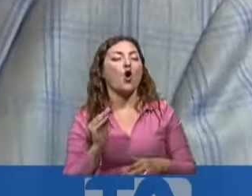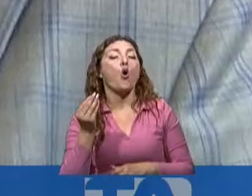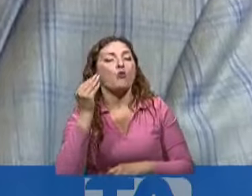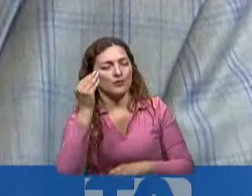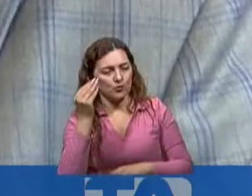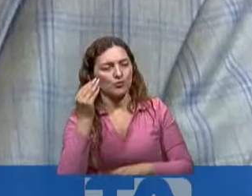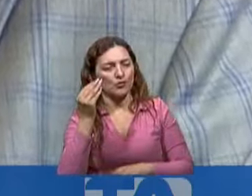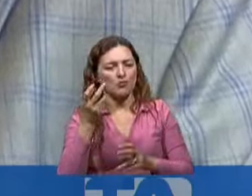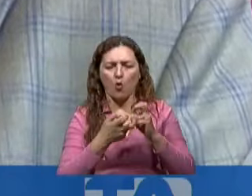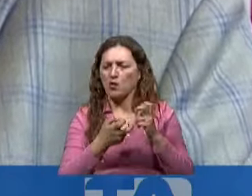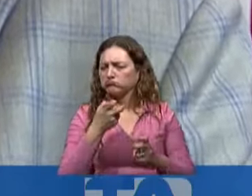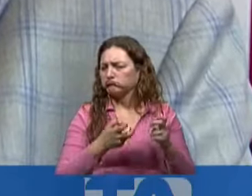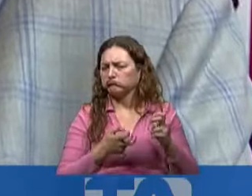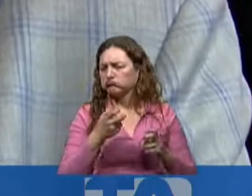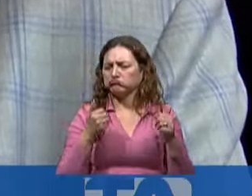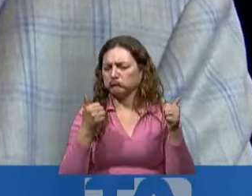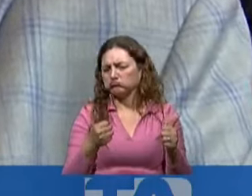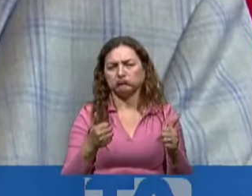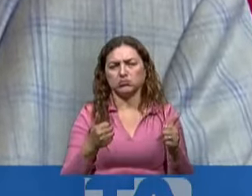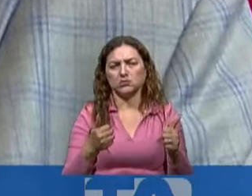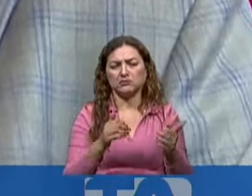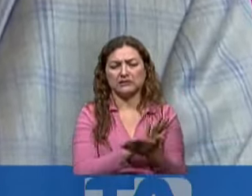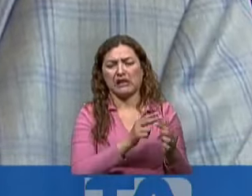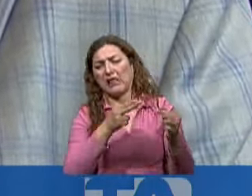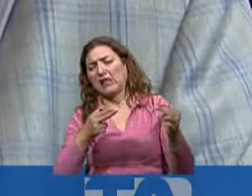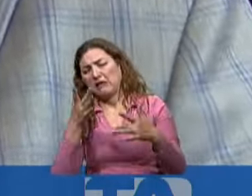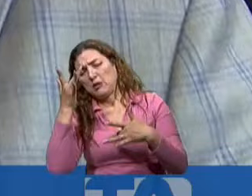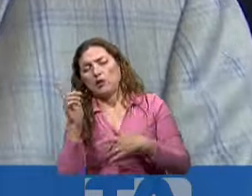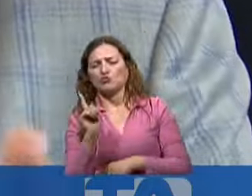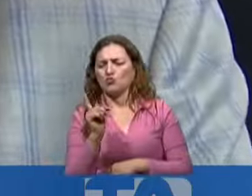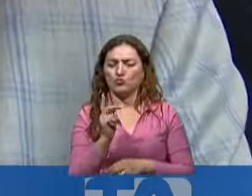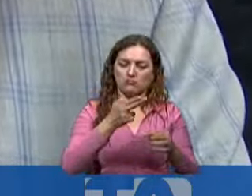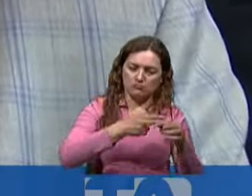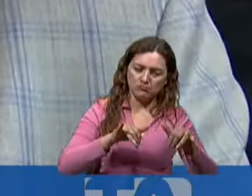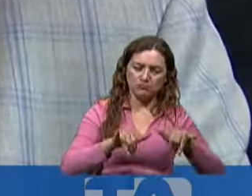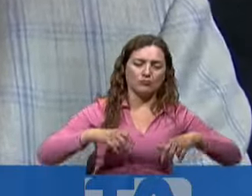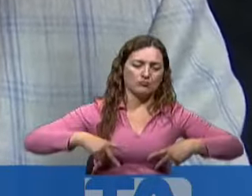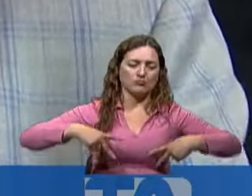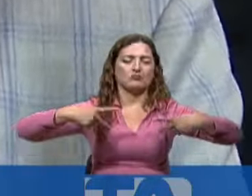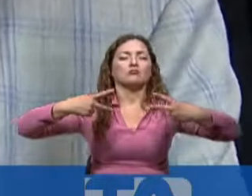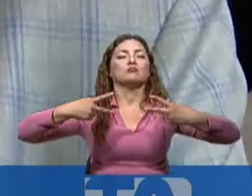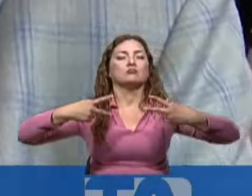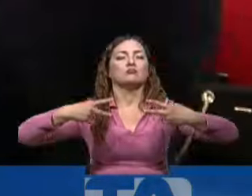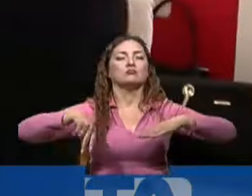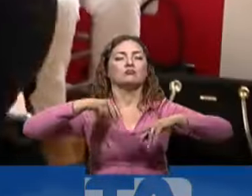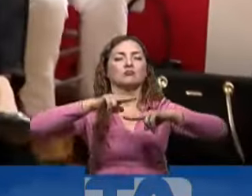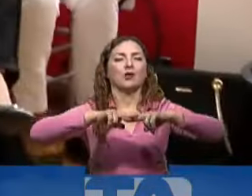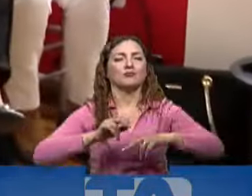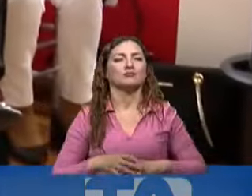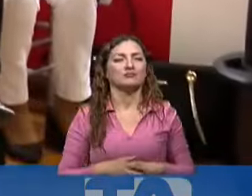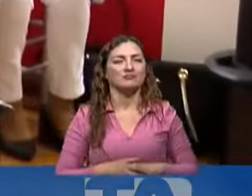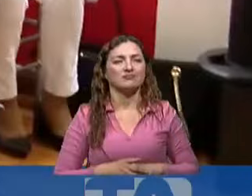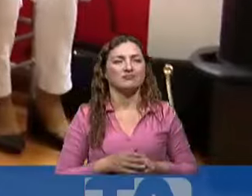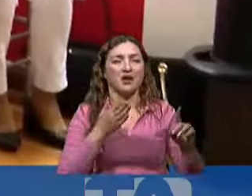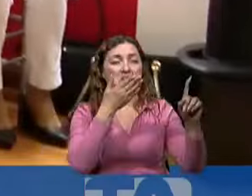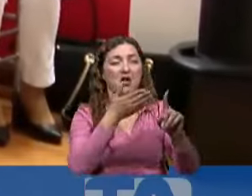juventud sin problemas, donde no haya deserción escolar, donde tengan una vida prácticamente normal. Pero aún los